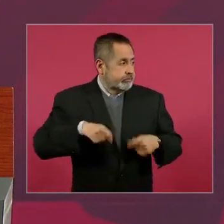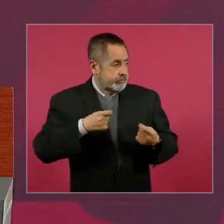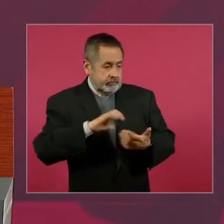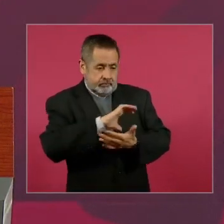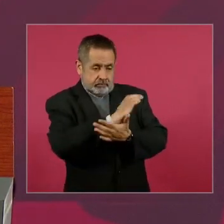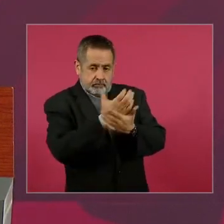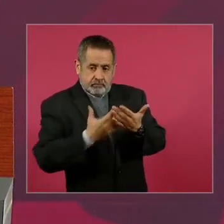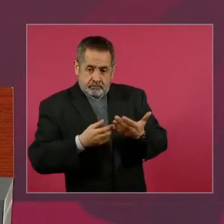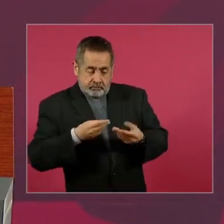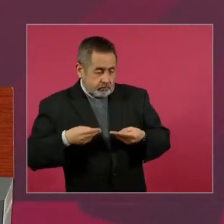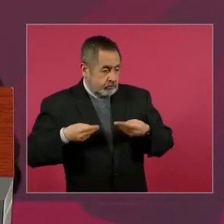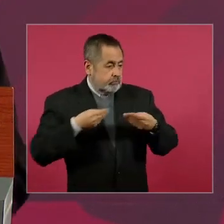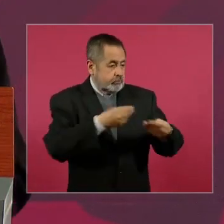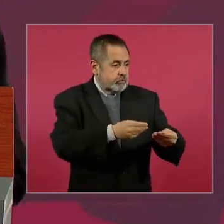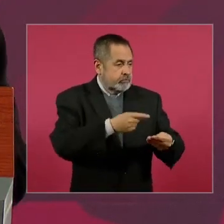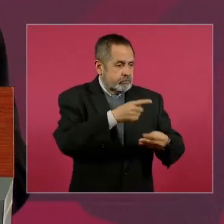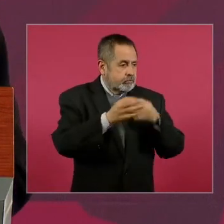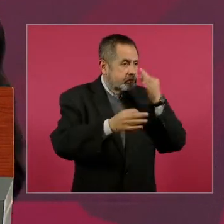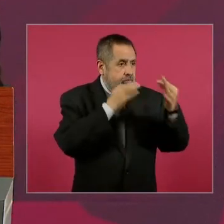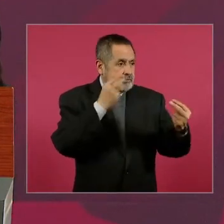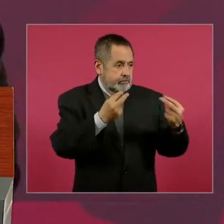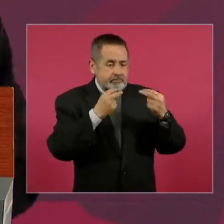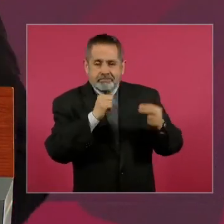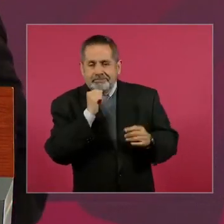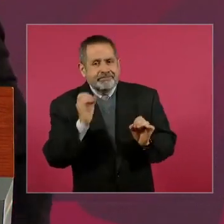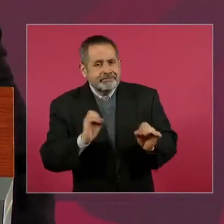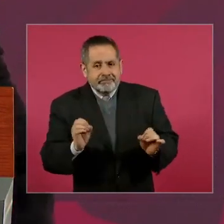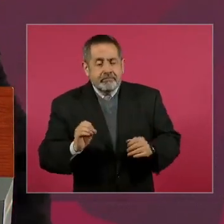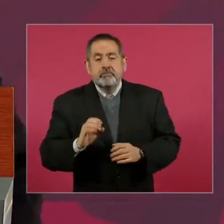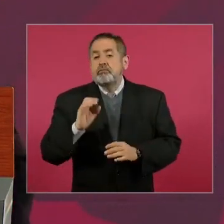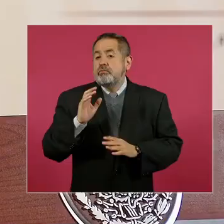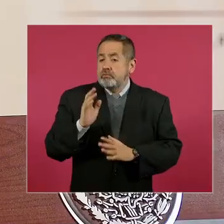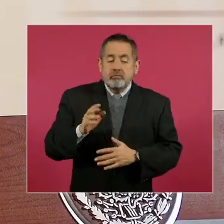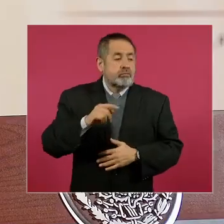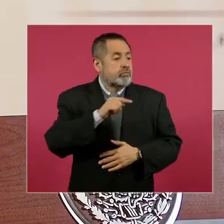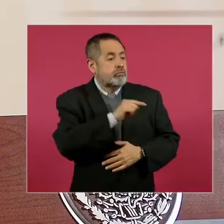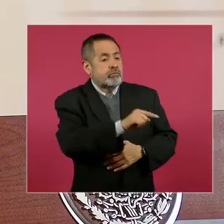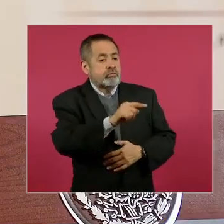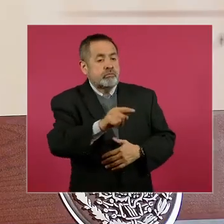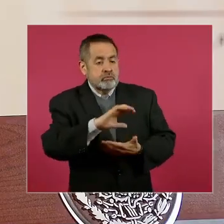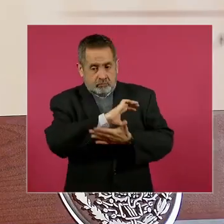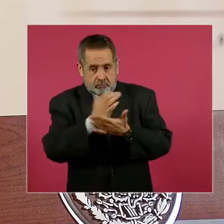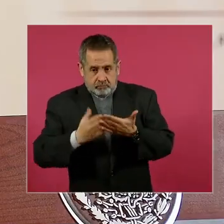de publicidad, sobre todo, no hay contratos de obras,